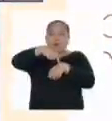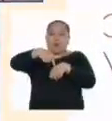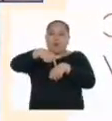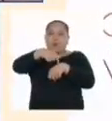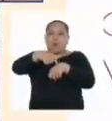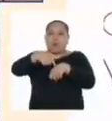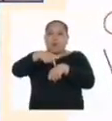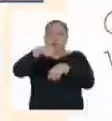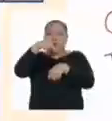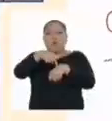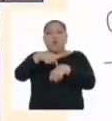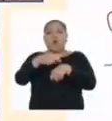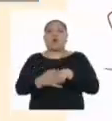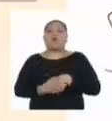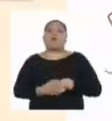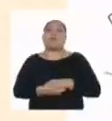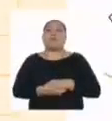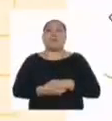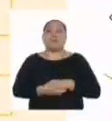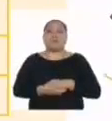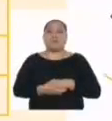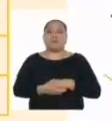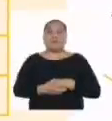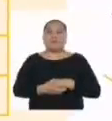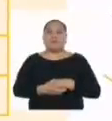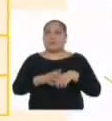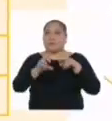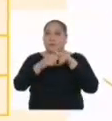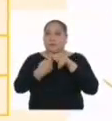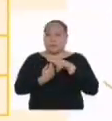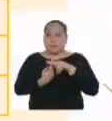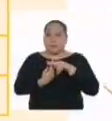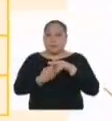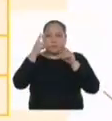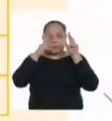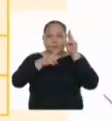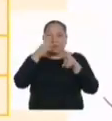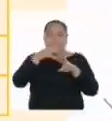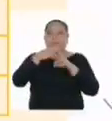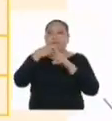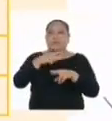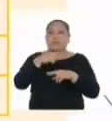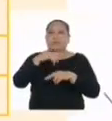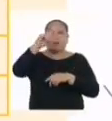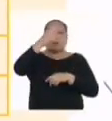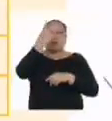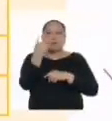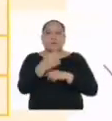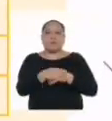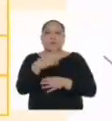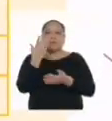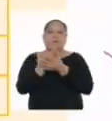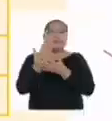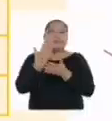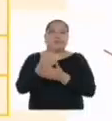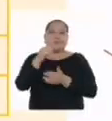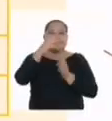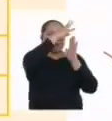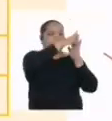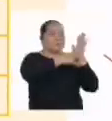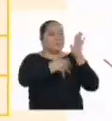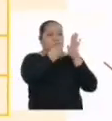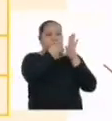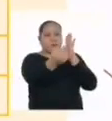que la cubre está perforado por el centro. Para empezar a revisar nuestros resultados, primero elaboremos esta